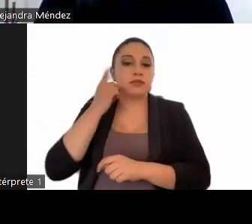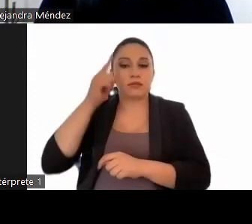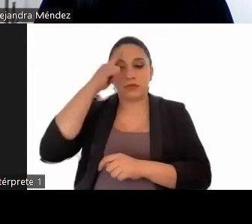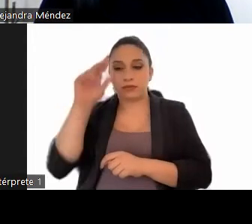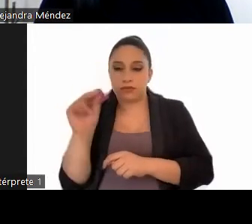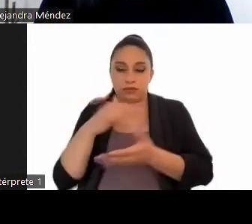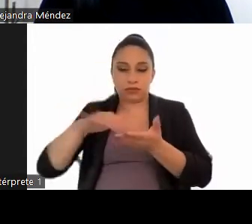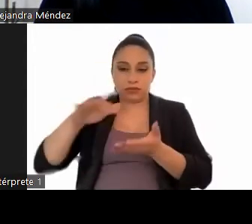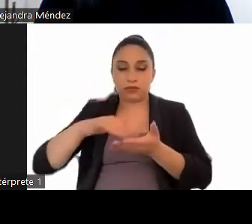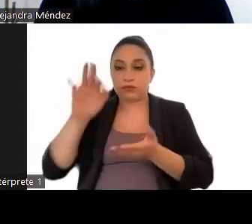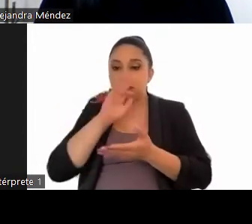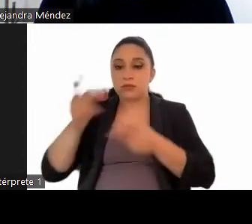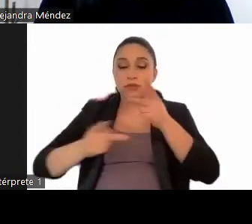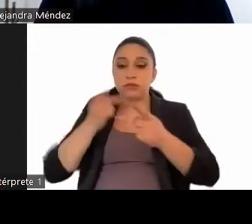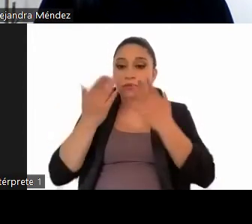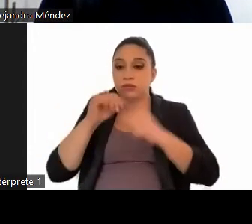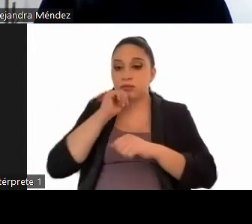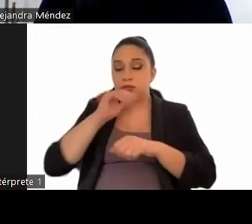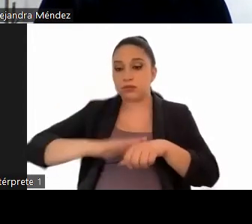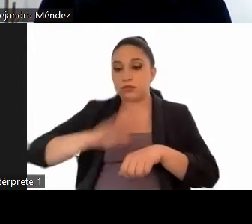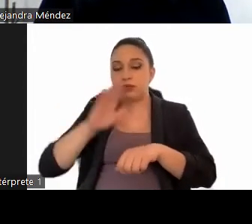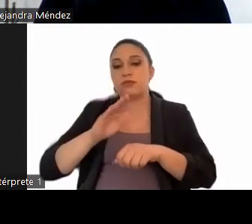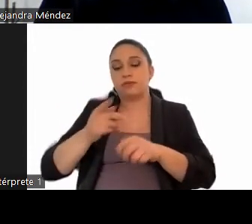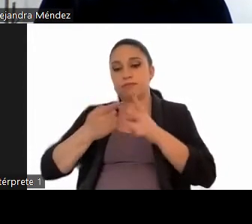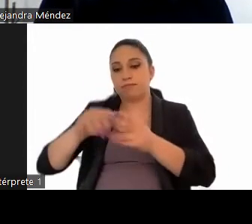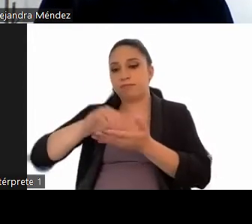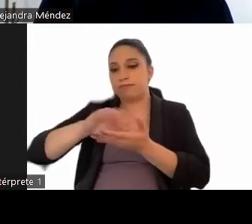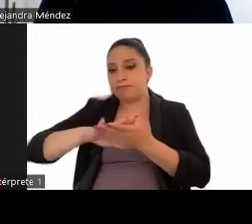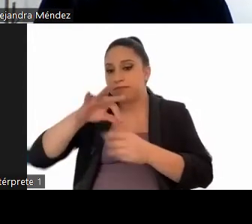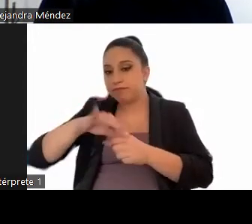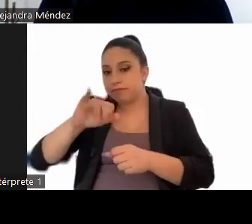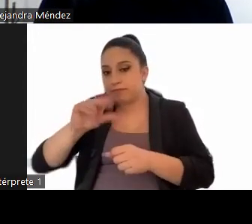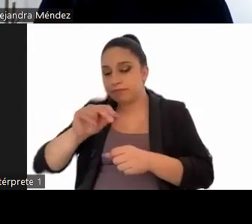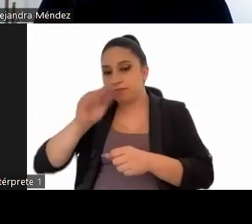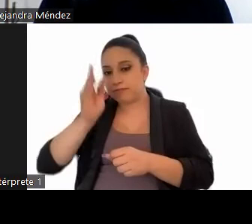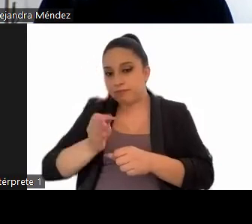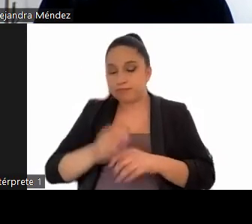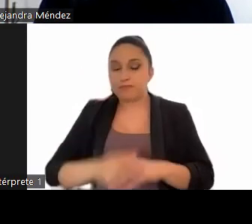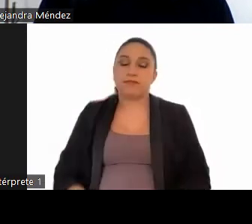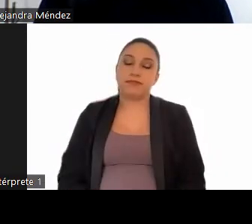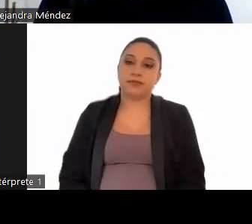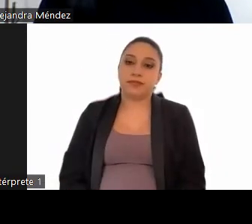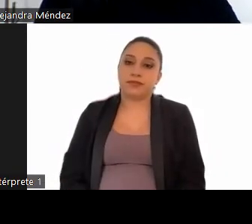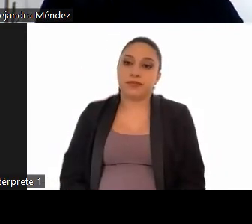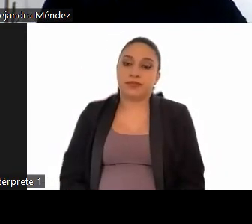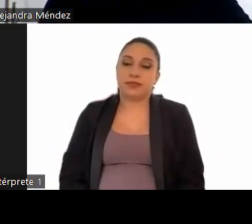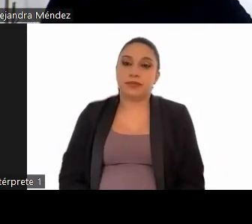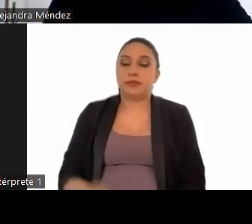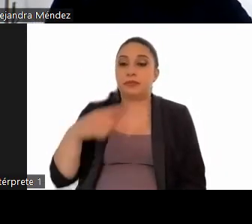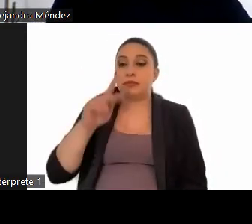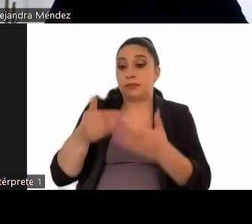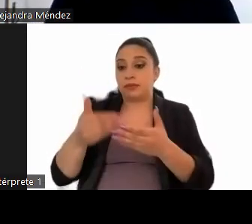y de no haber intervenciones, proceda a la aprobación de forma económica. Antes que proceda a la votación,